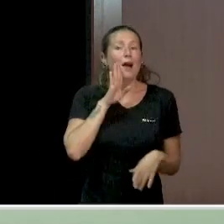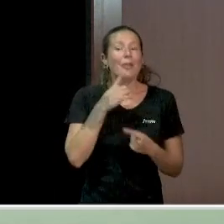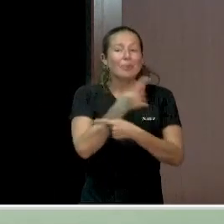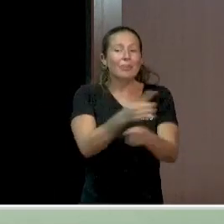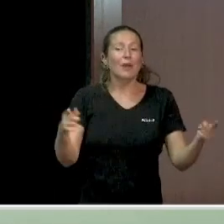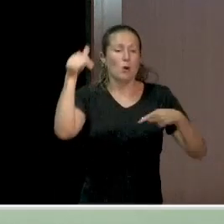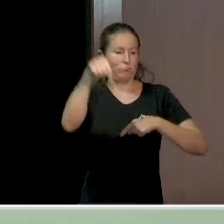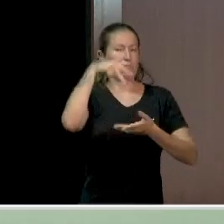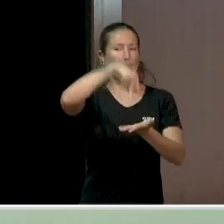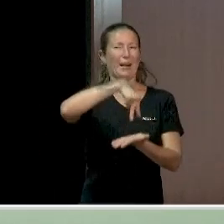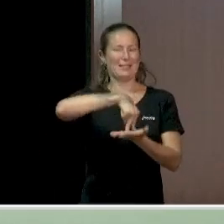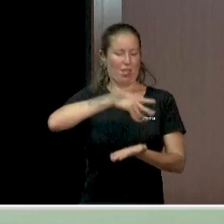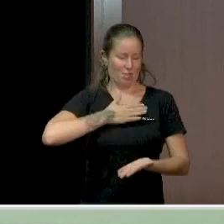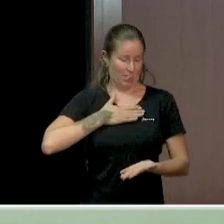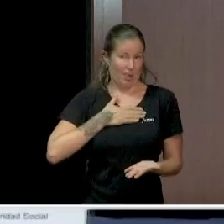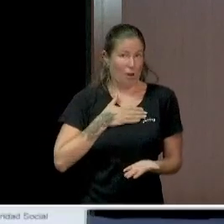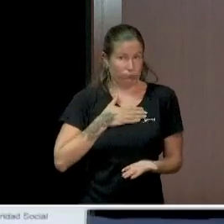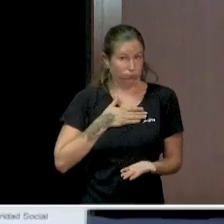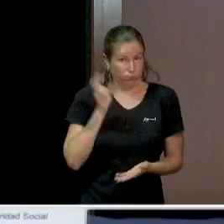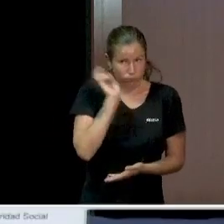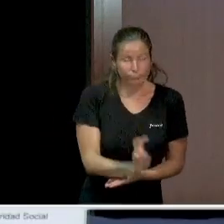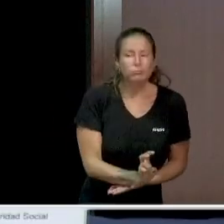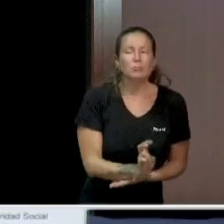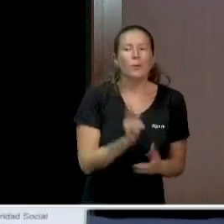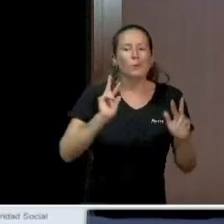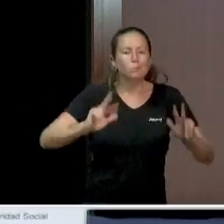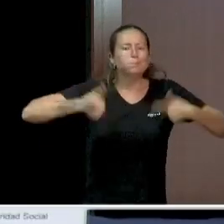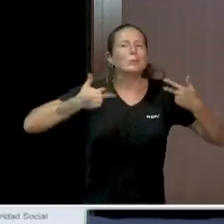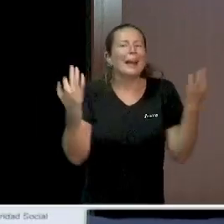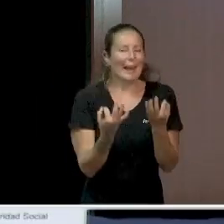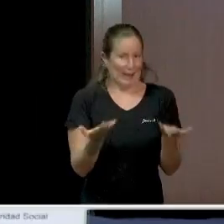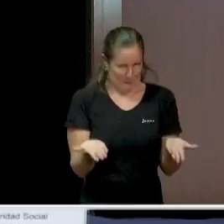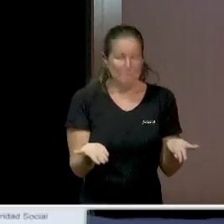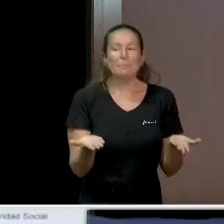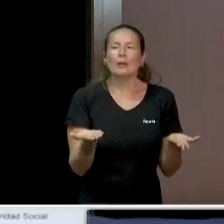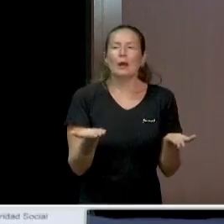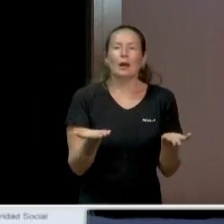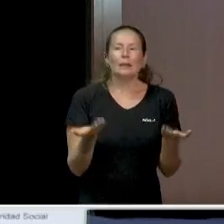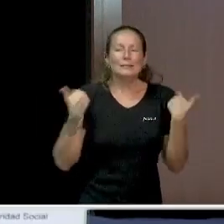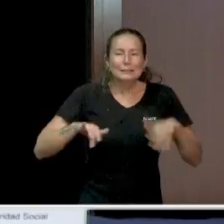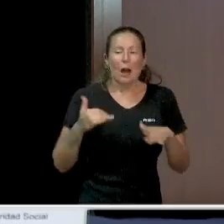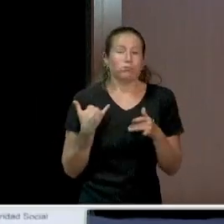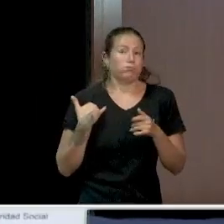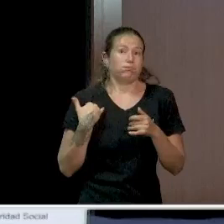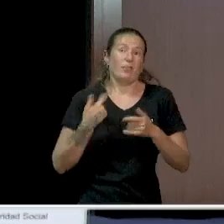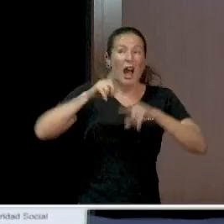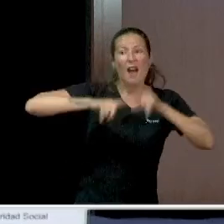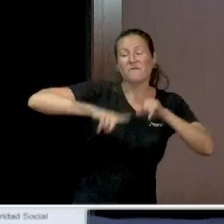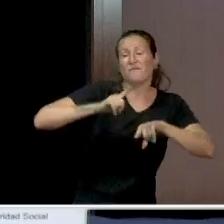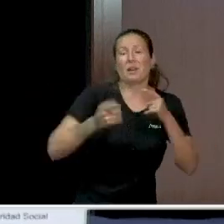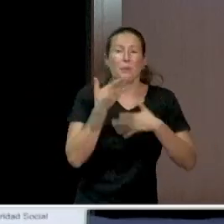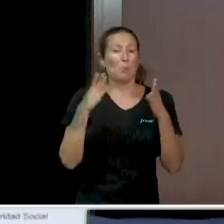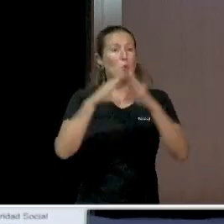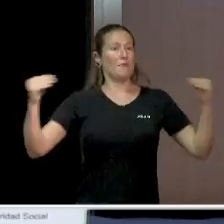esta presencia, esta participación mía hoy aquí me permite retomar, porque es cierto que bueno, pues las lides académicas nos llevan por